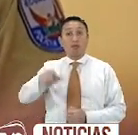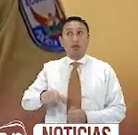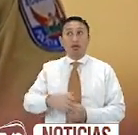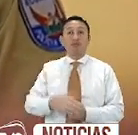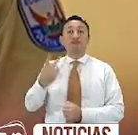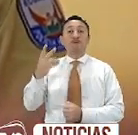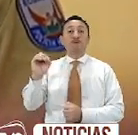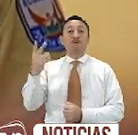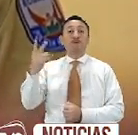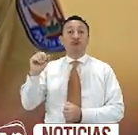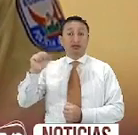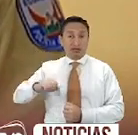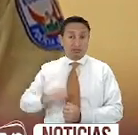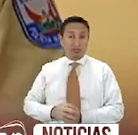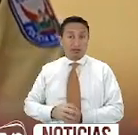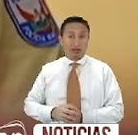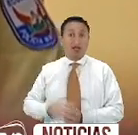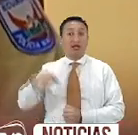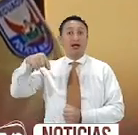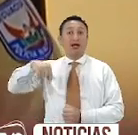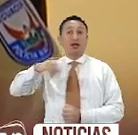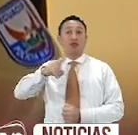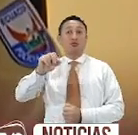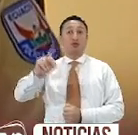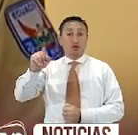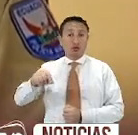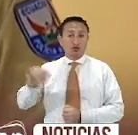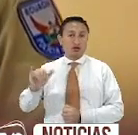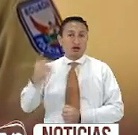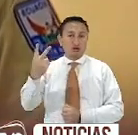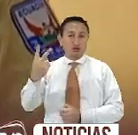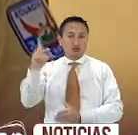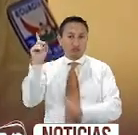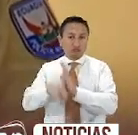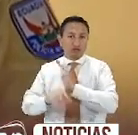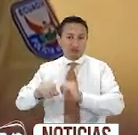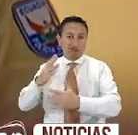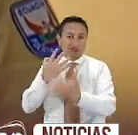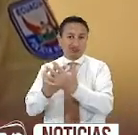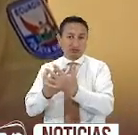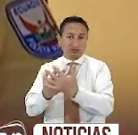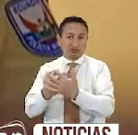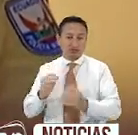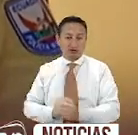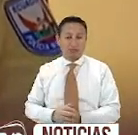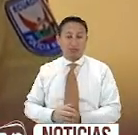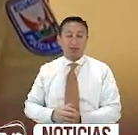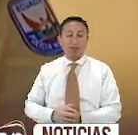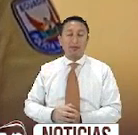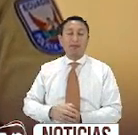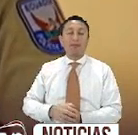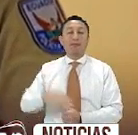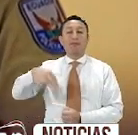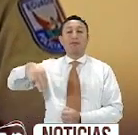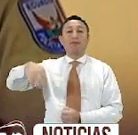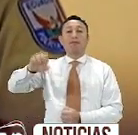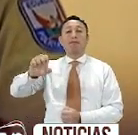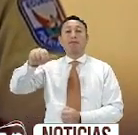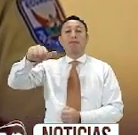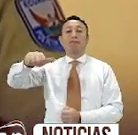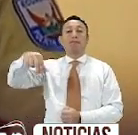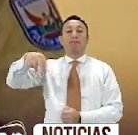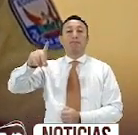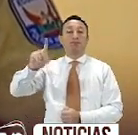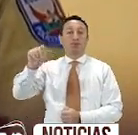por usurpación de funciones públicas y el 2021 por extorsión. Dos antecedentes, Mendoza R y el